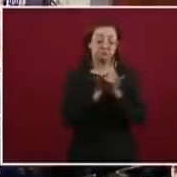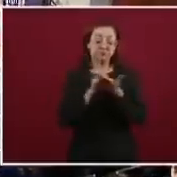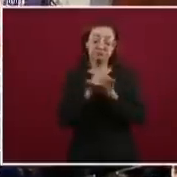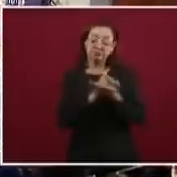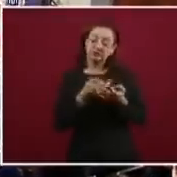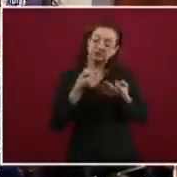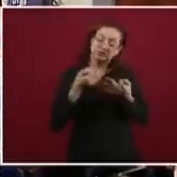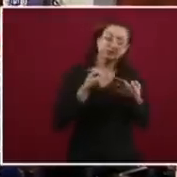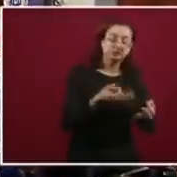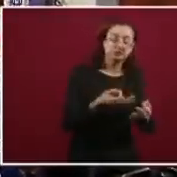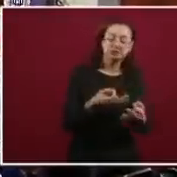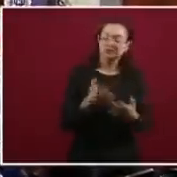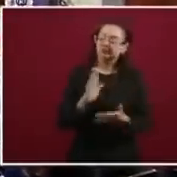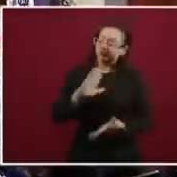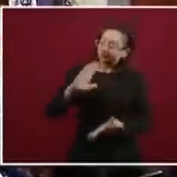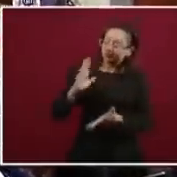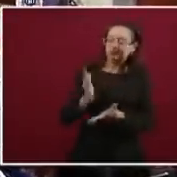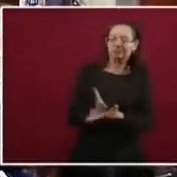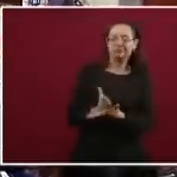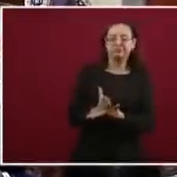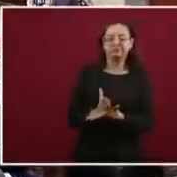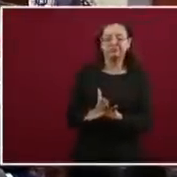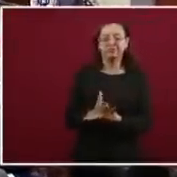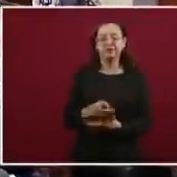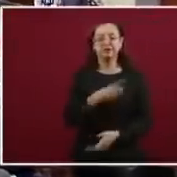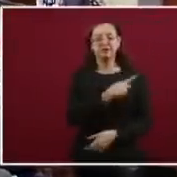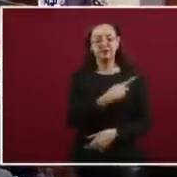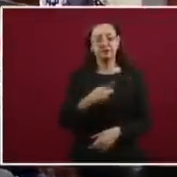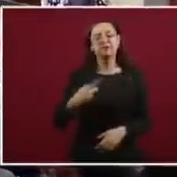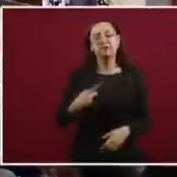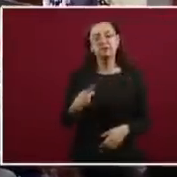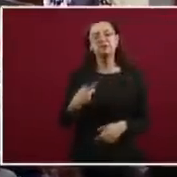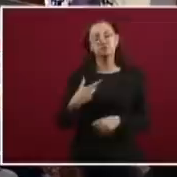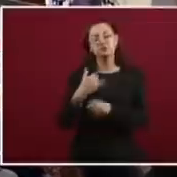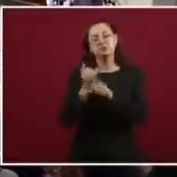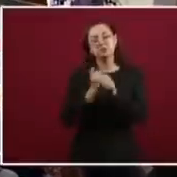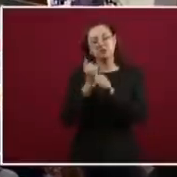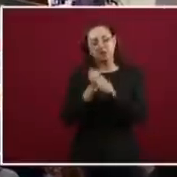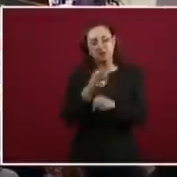es cosa de preguntar para no meternos